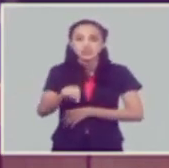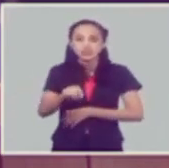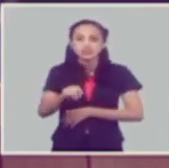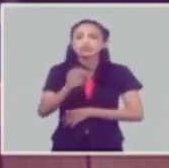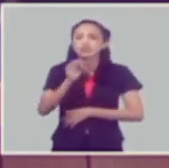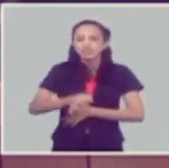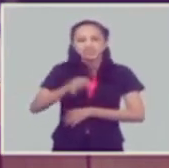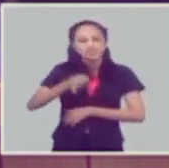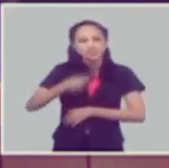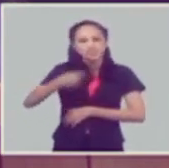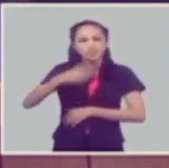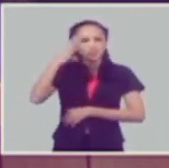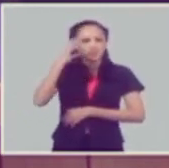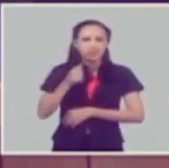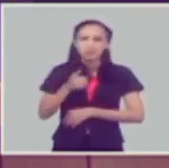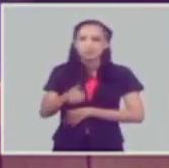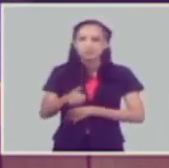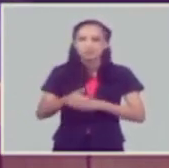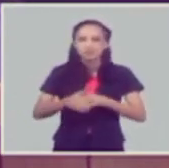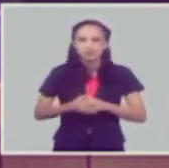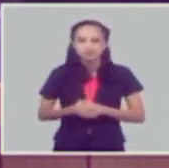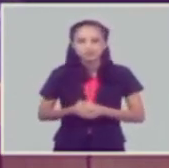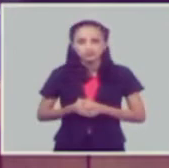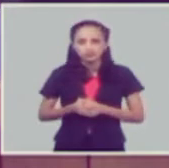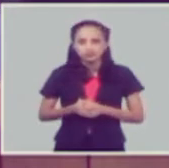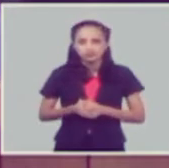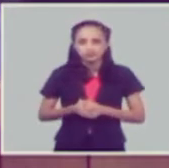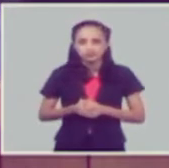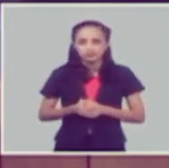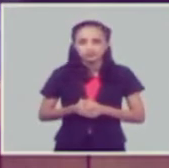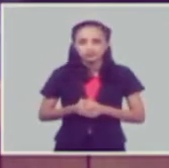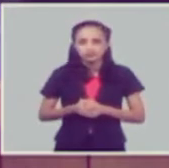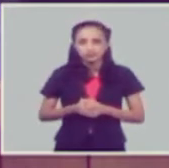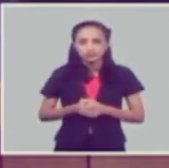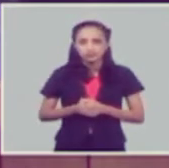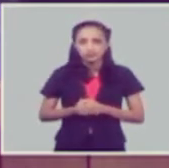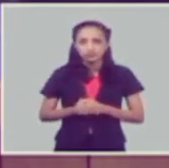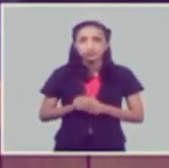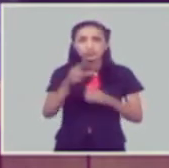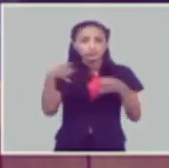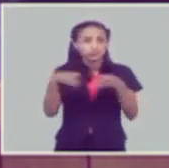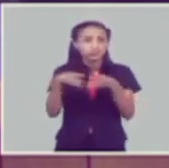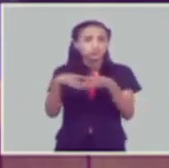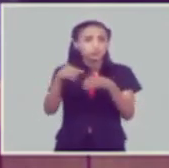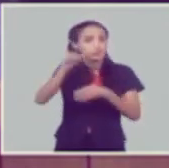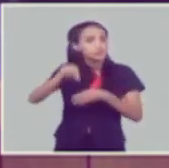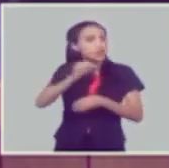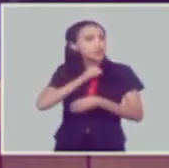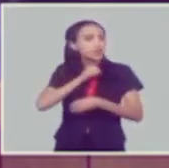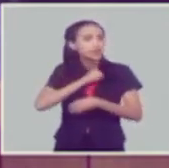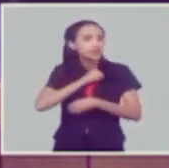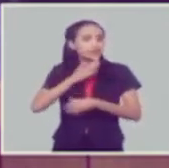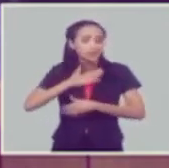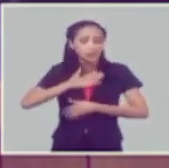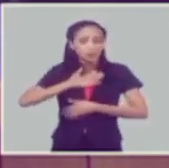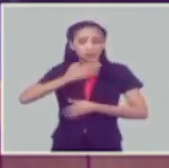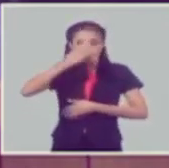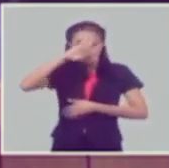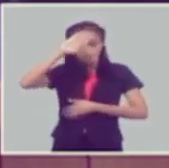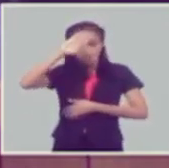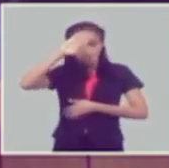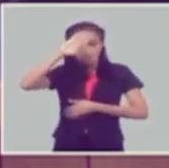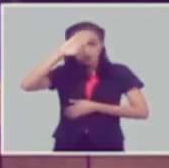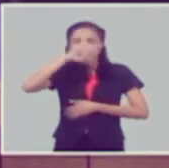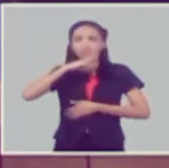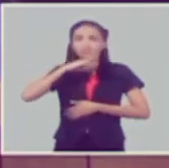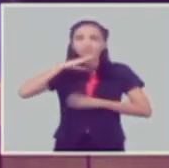ingenuos. Hay un enjambre anexionista queriendo que nuestro proyecto de país se venga abajo, tratando de sacar partido a nuestras